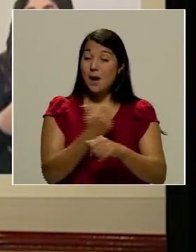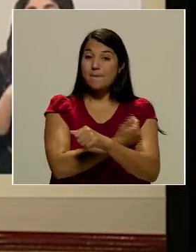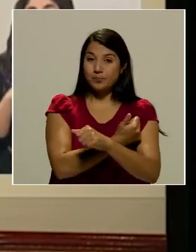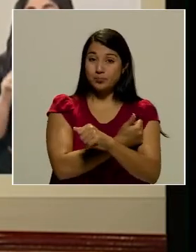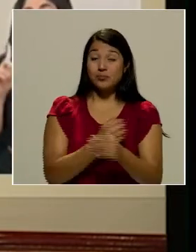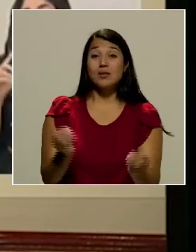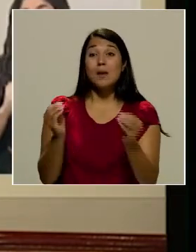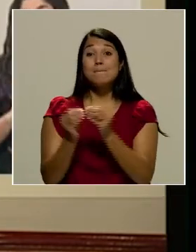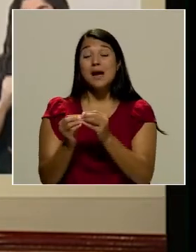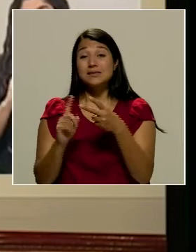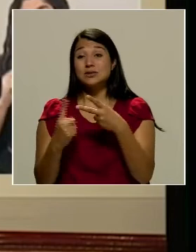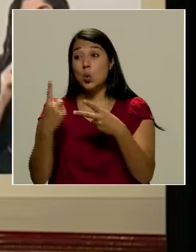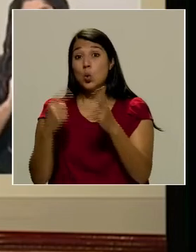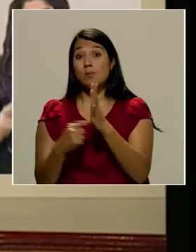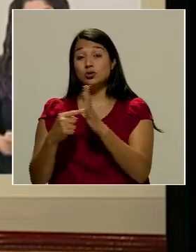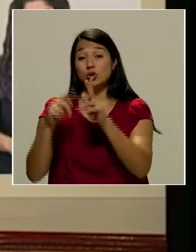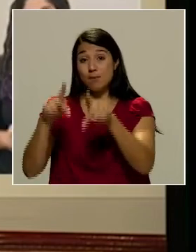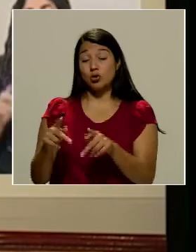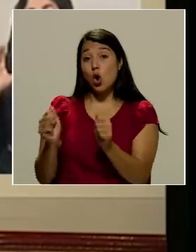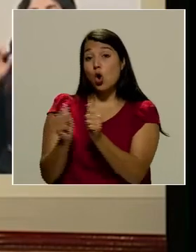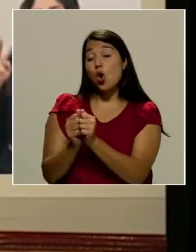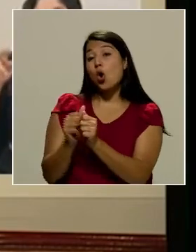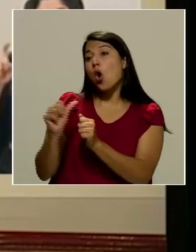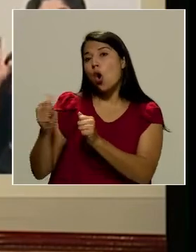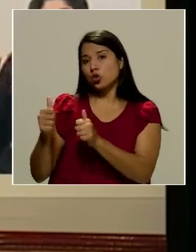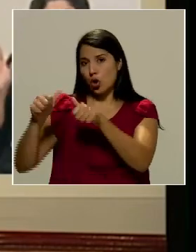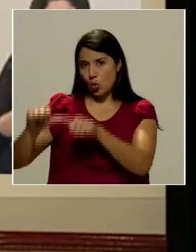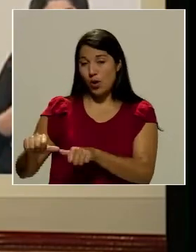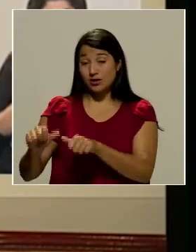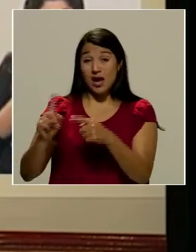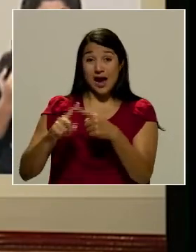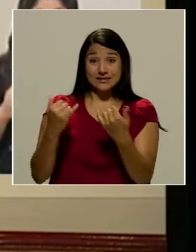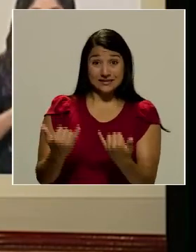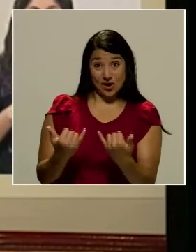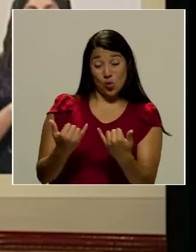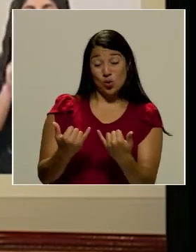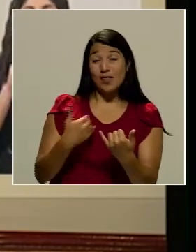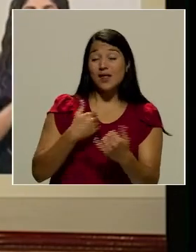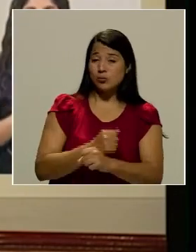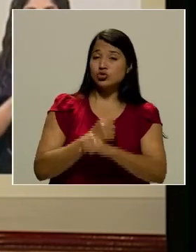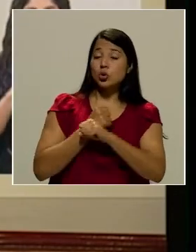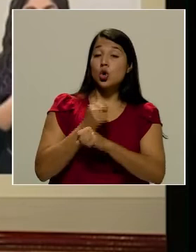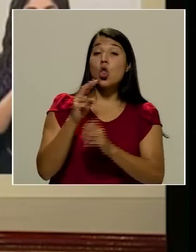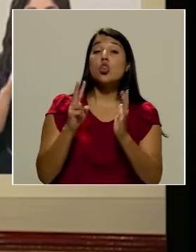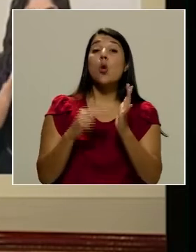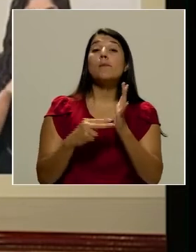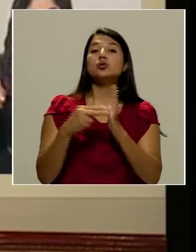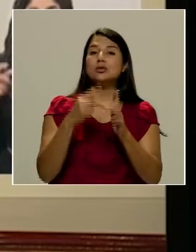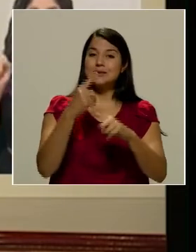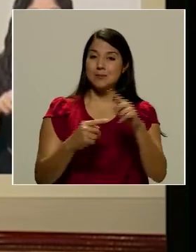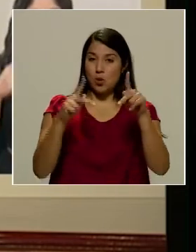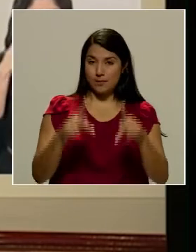millón de habitantes por medio del mecanismo COVAX. Estaríamos asegurando a este momento 2,5 millones de personas